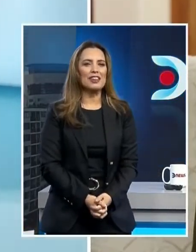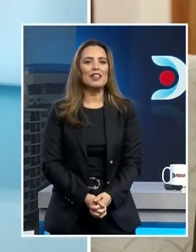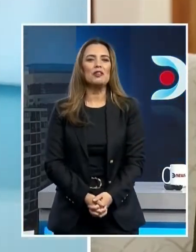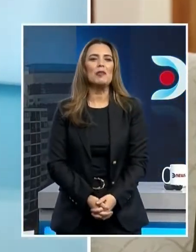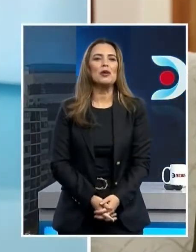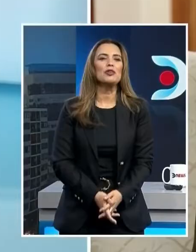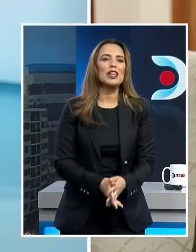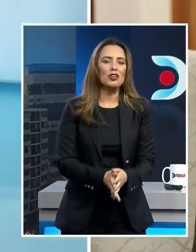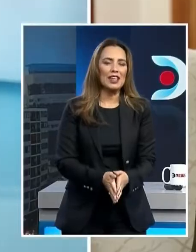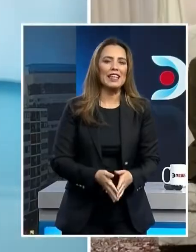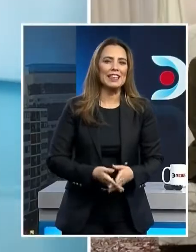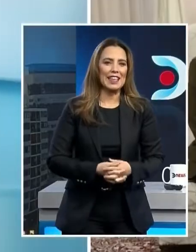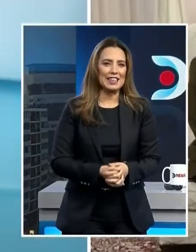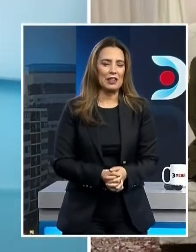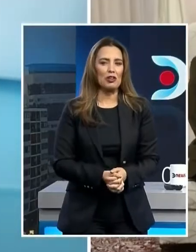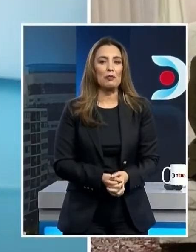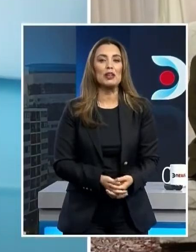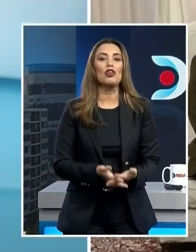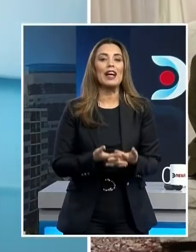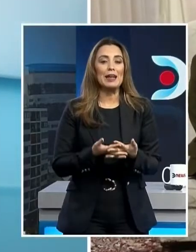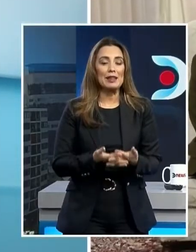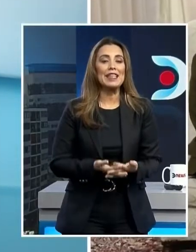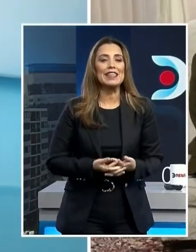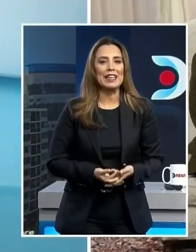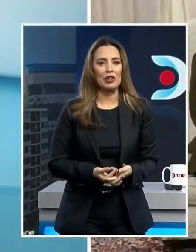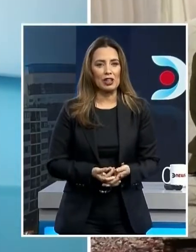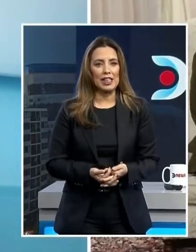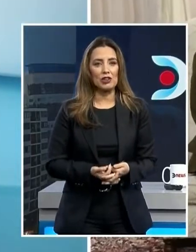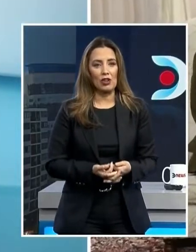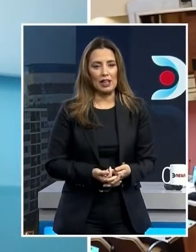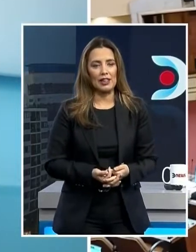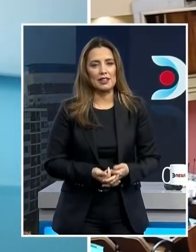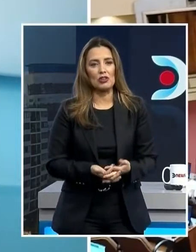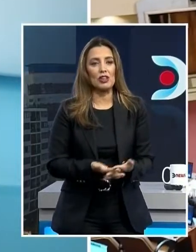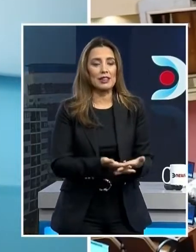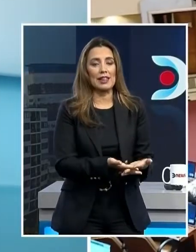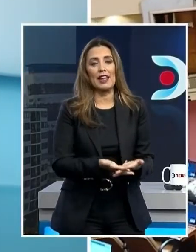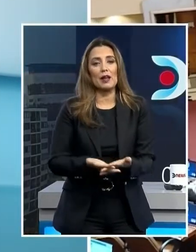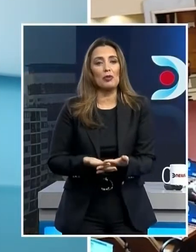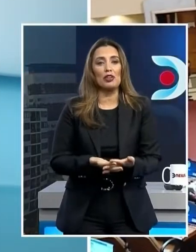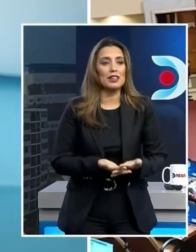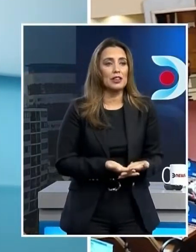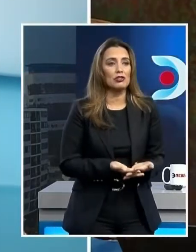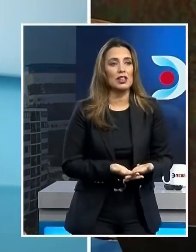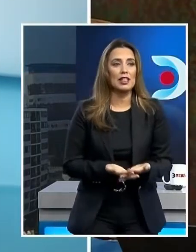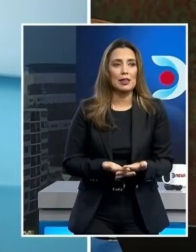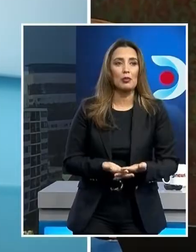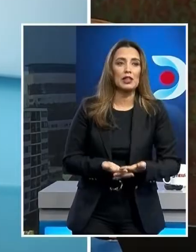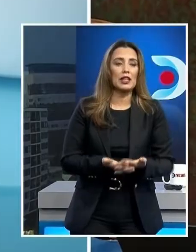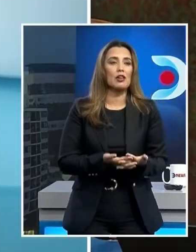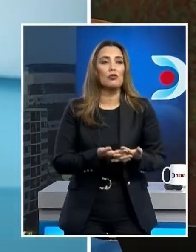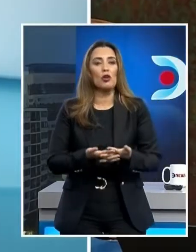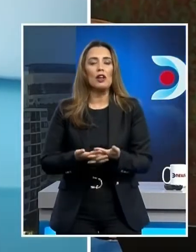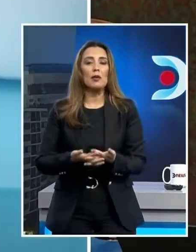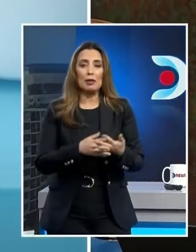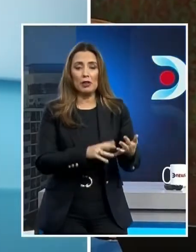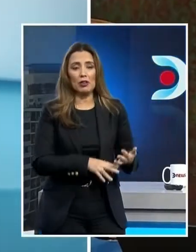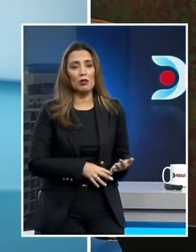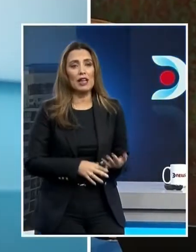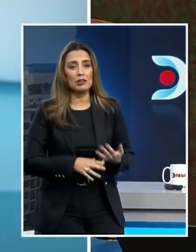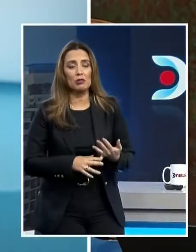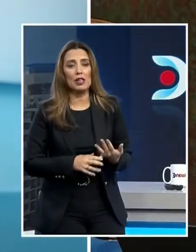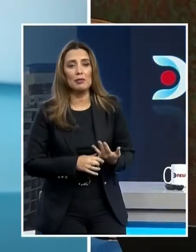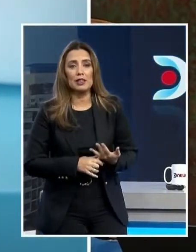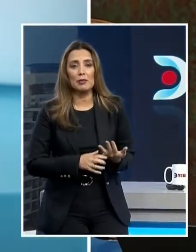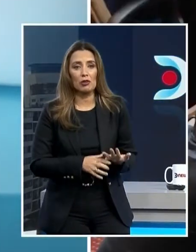diputado, tengo una pregunta concreta que hace con respecto a la ministra Carolina Toá, que ha sido destacada por distintos analistas políticas como, primero,